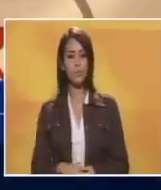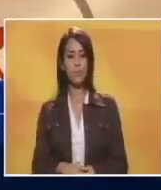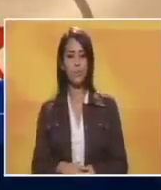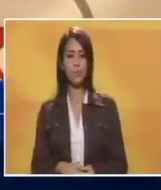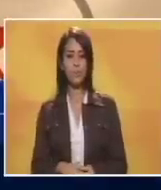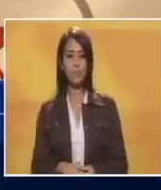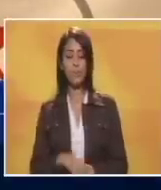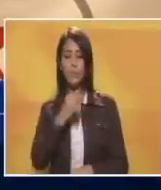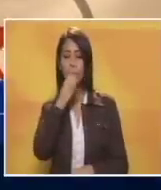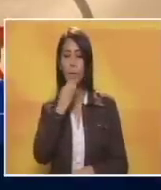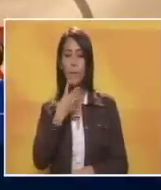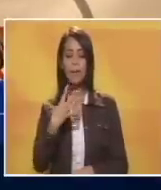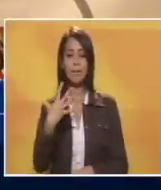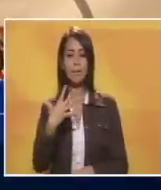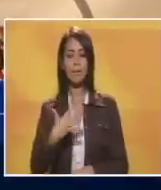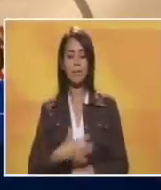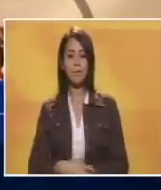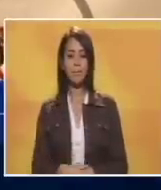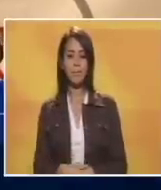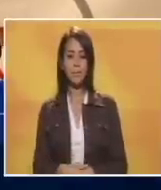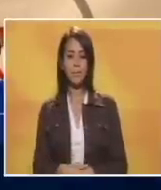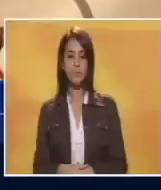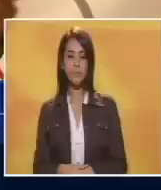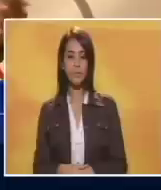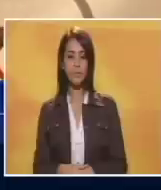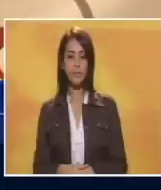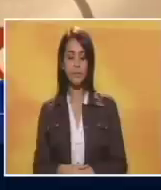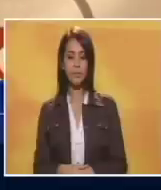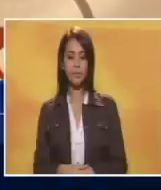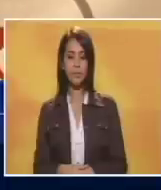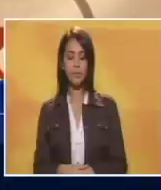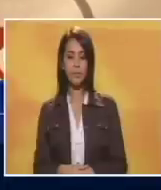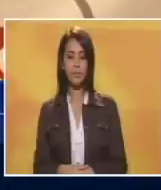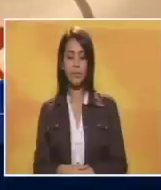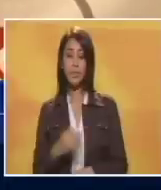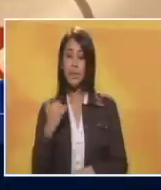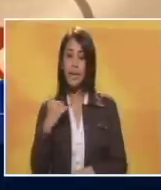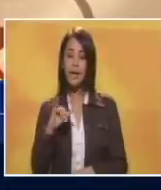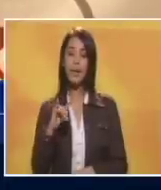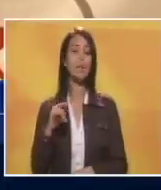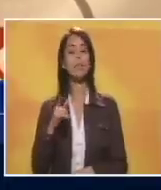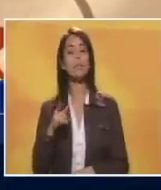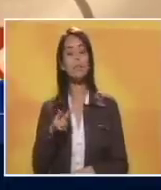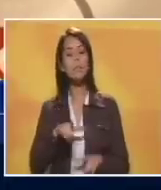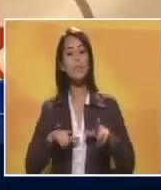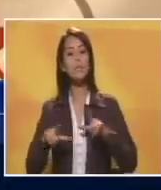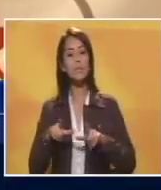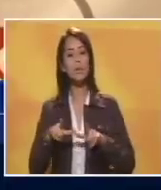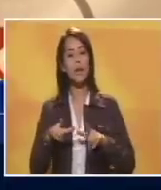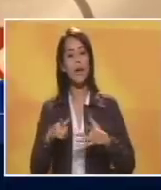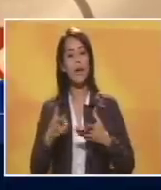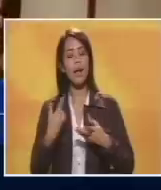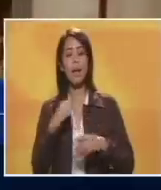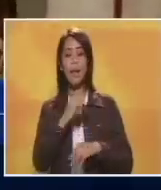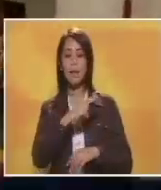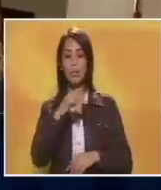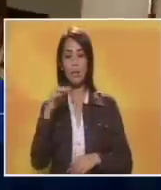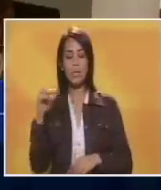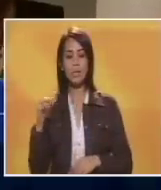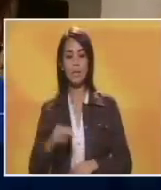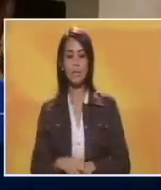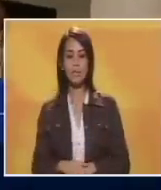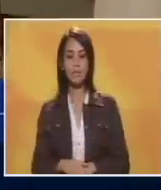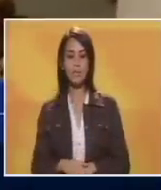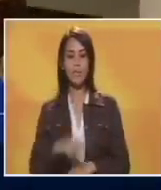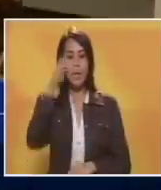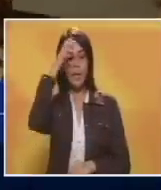las maravillas que están en esa tierra amada como lo es Indonesia. El